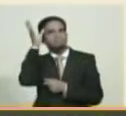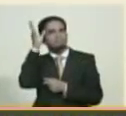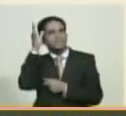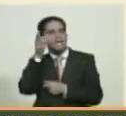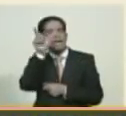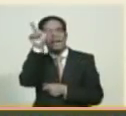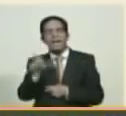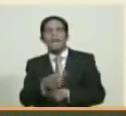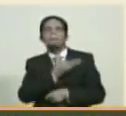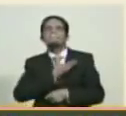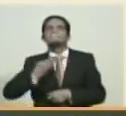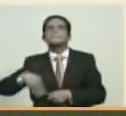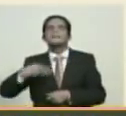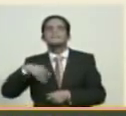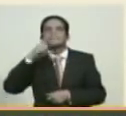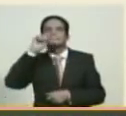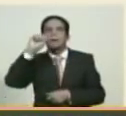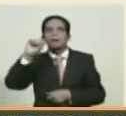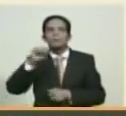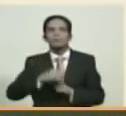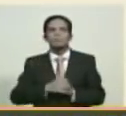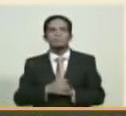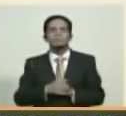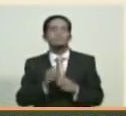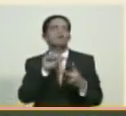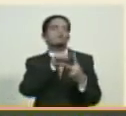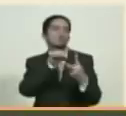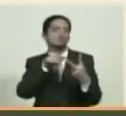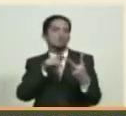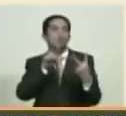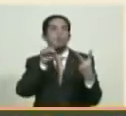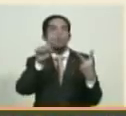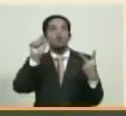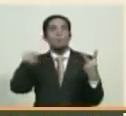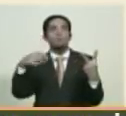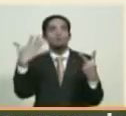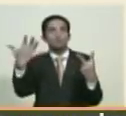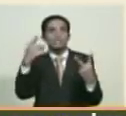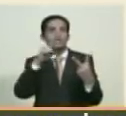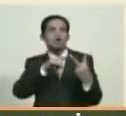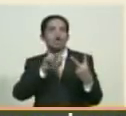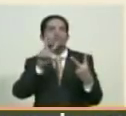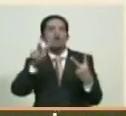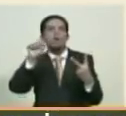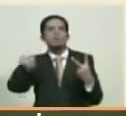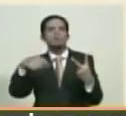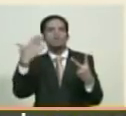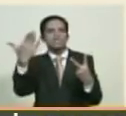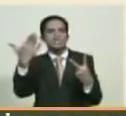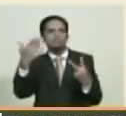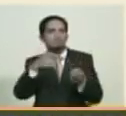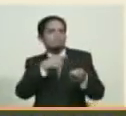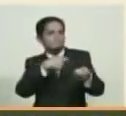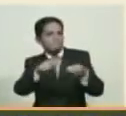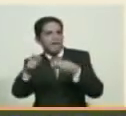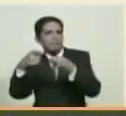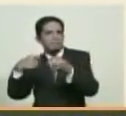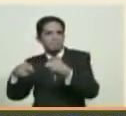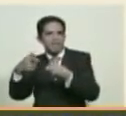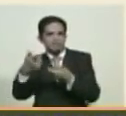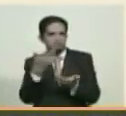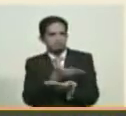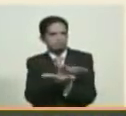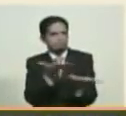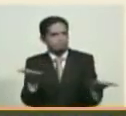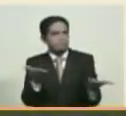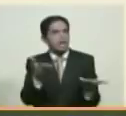República, Nicolás Maduro. Dos presentaciones, 1.5 y 2.5, estarán a disposición para los